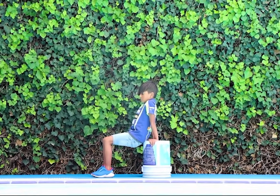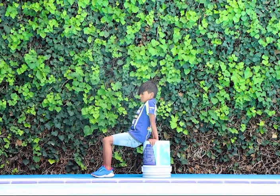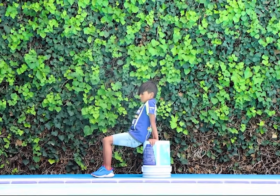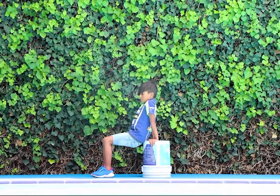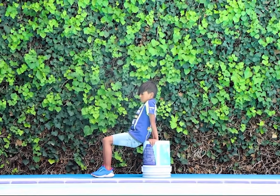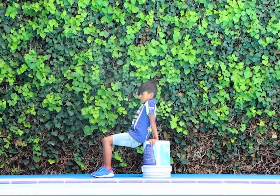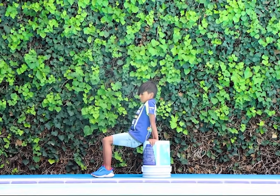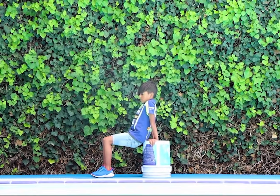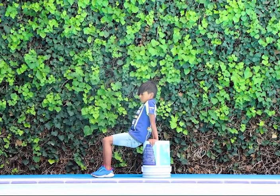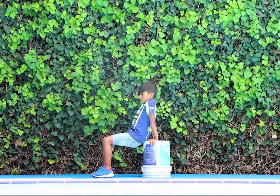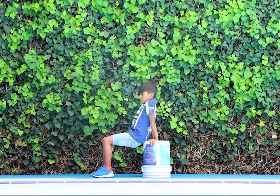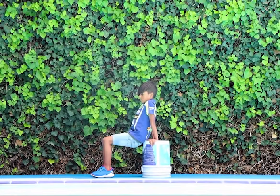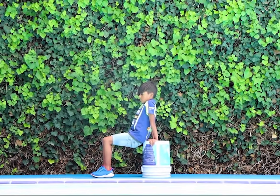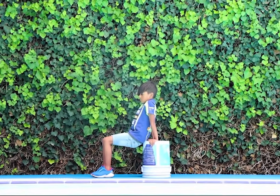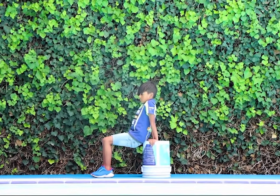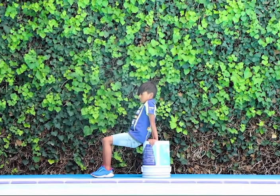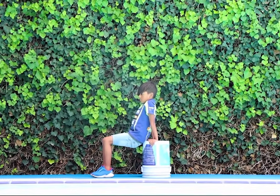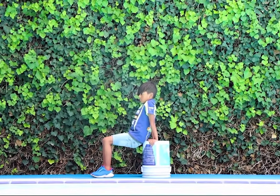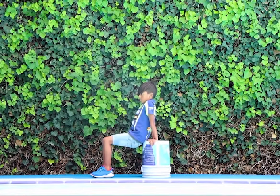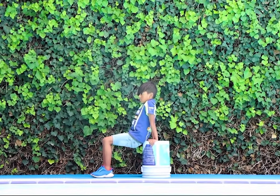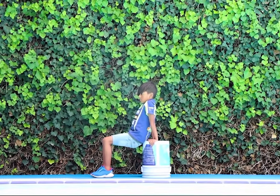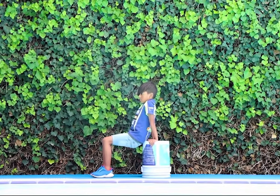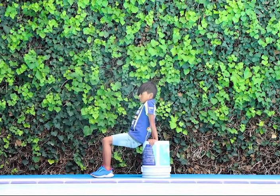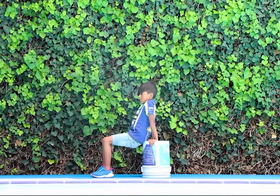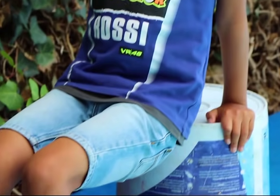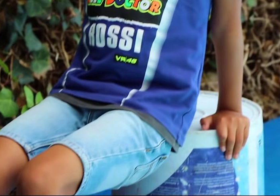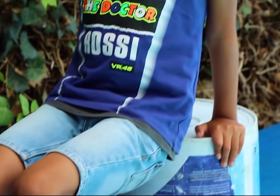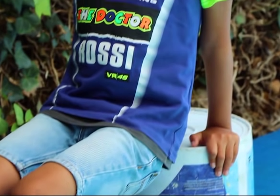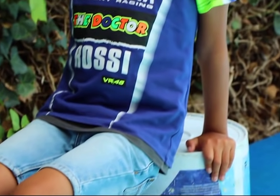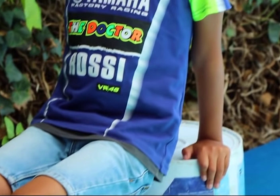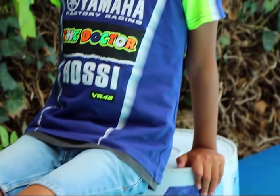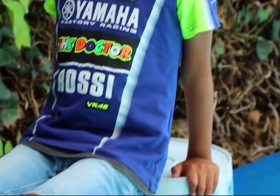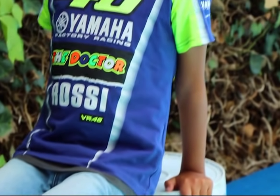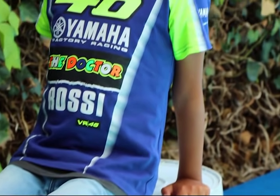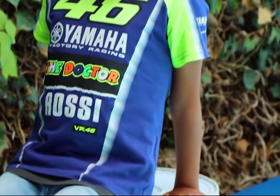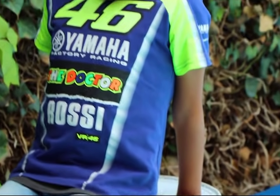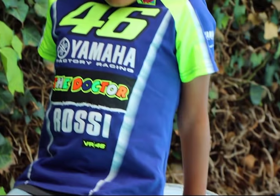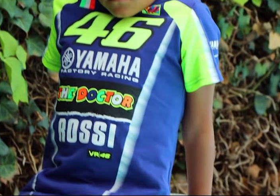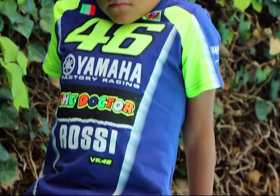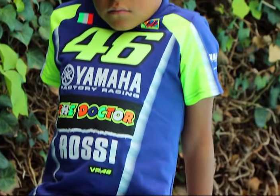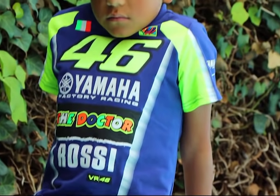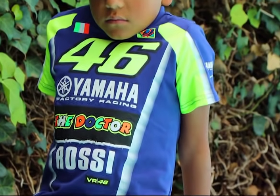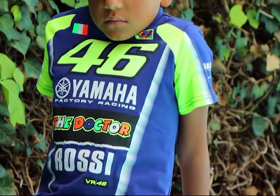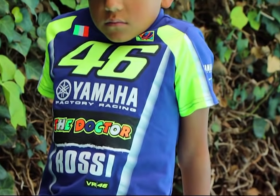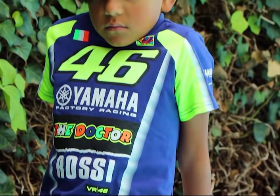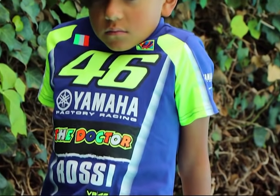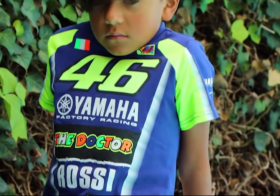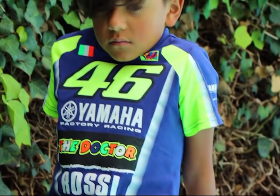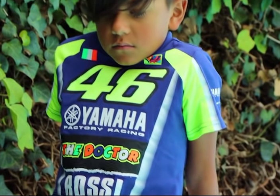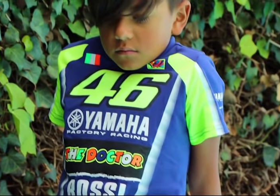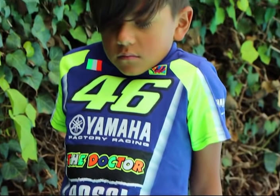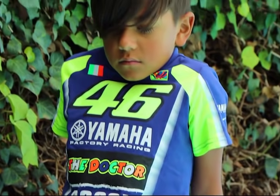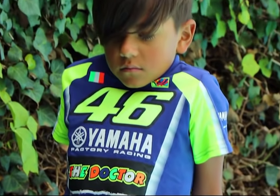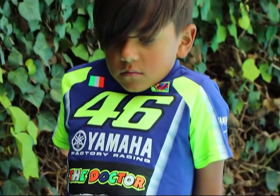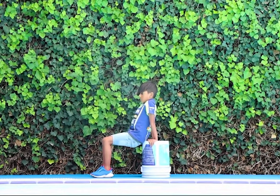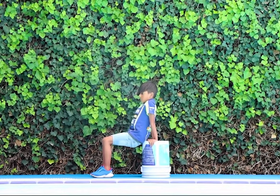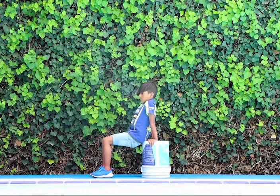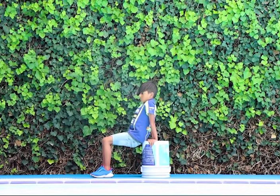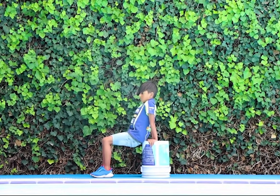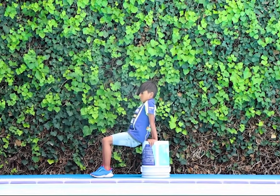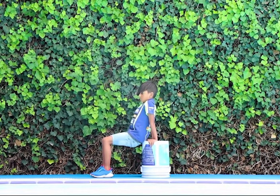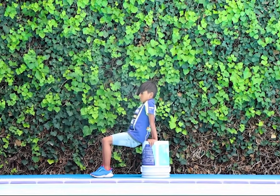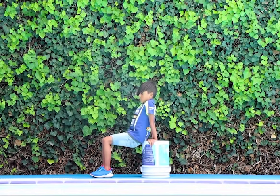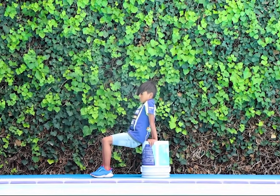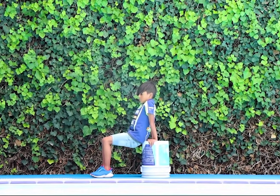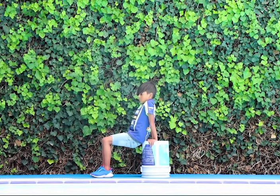el abdomen, bien, 10 segundos más, respira, exhala,